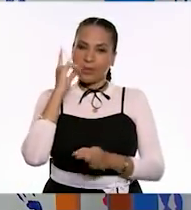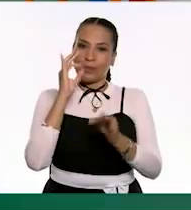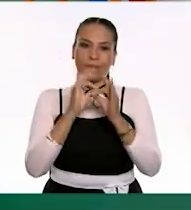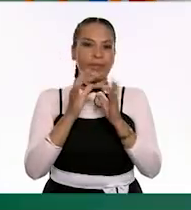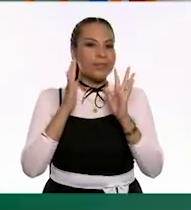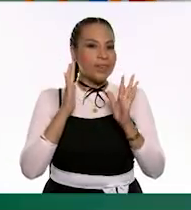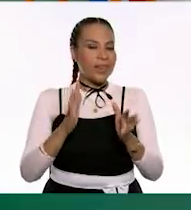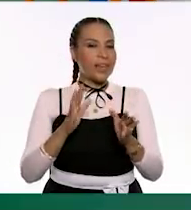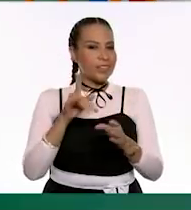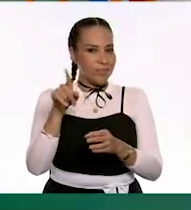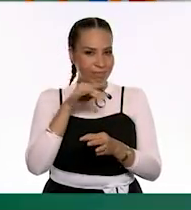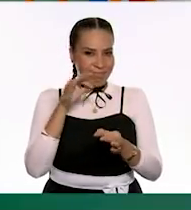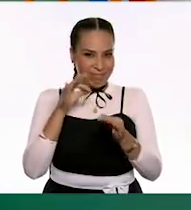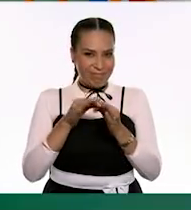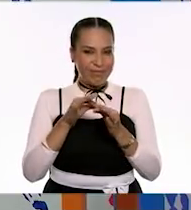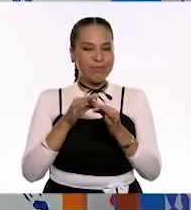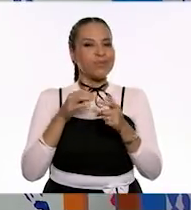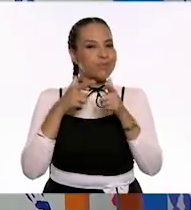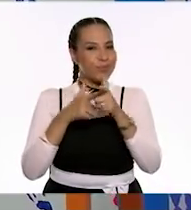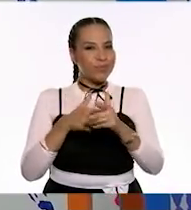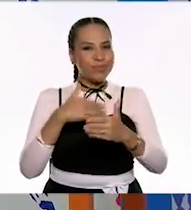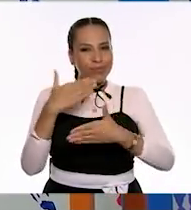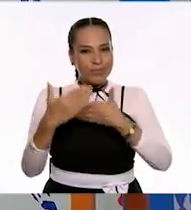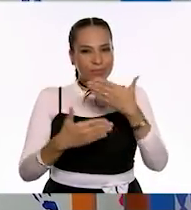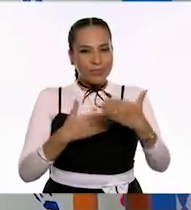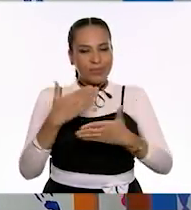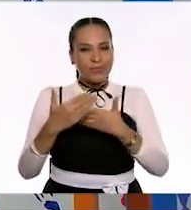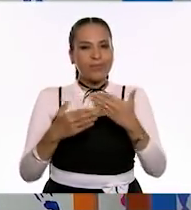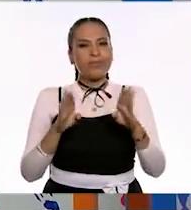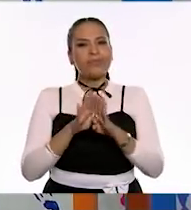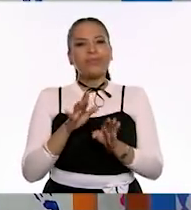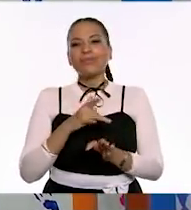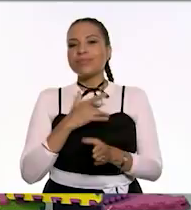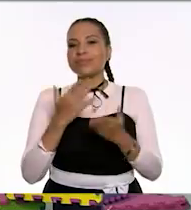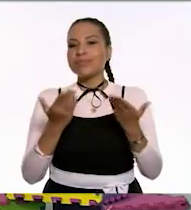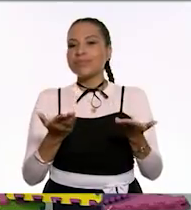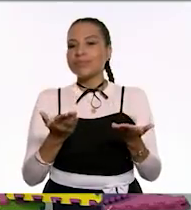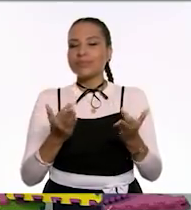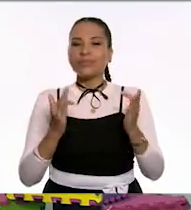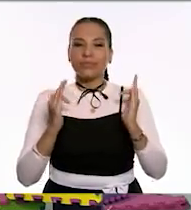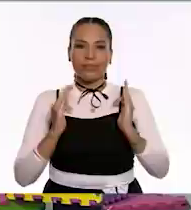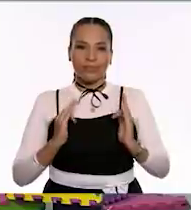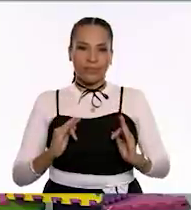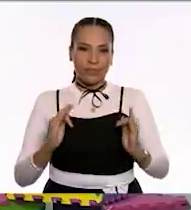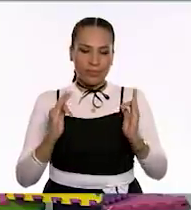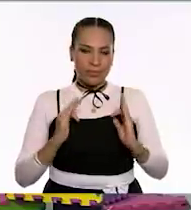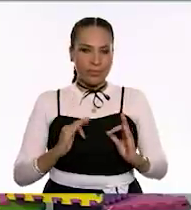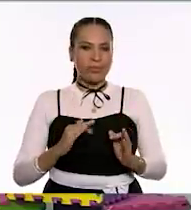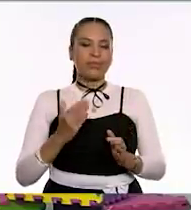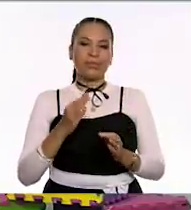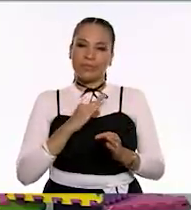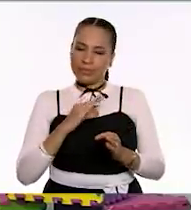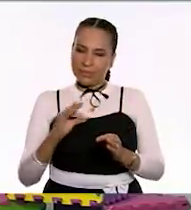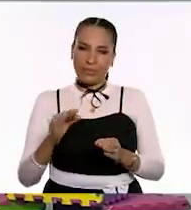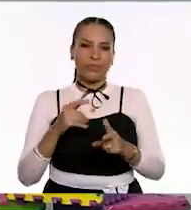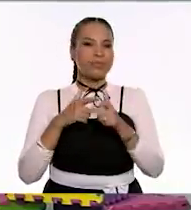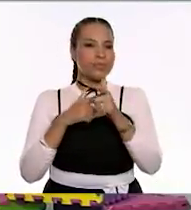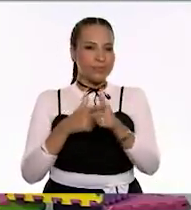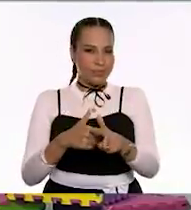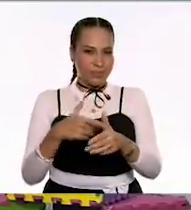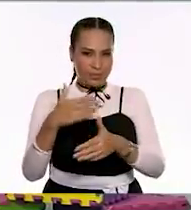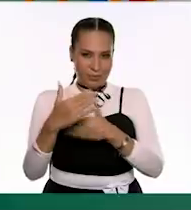ya nos pusimos listos para lo que sigue. Eric, ¿cómo te sientes? Tranquilo, dispuesto tranquilo para lo que